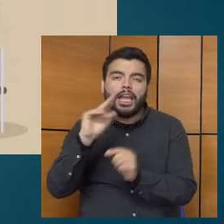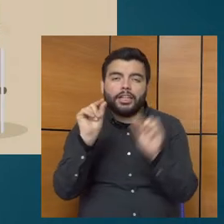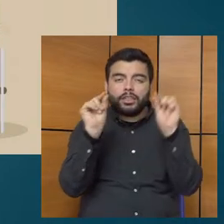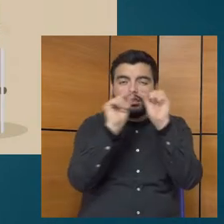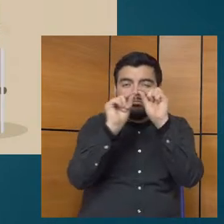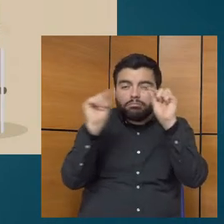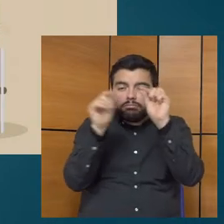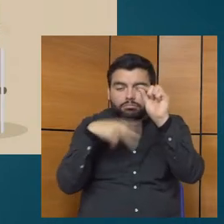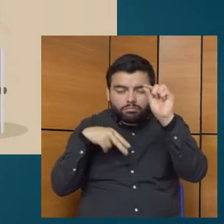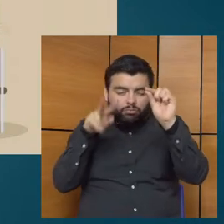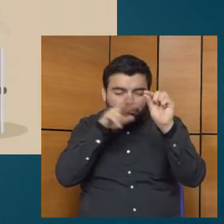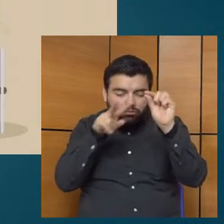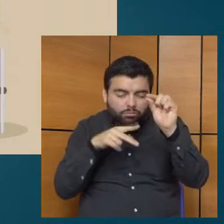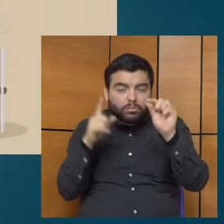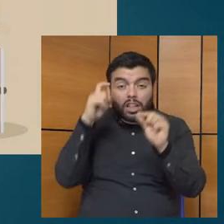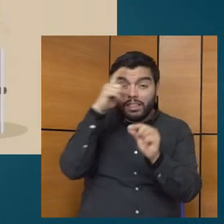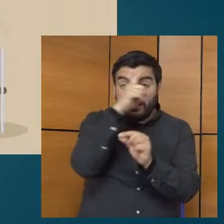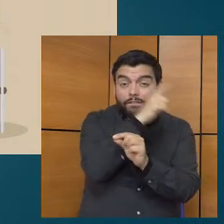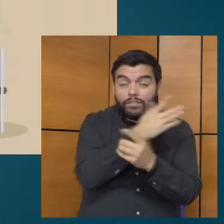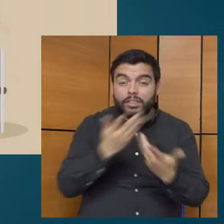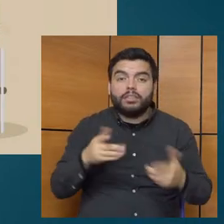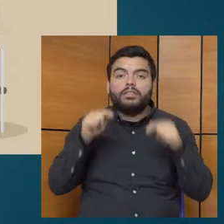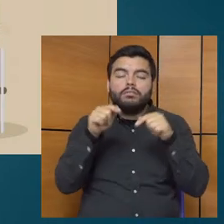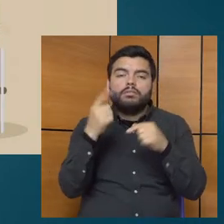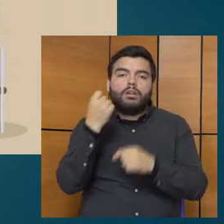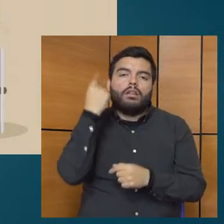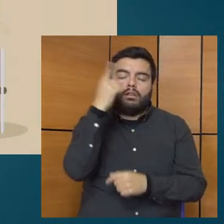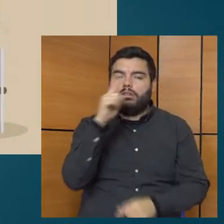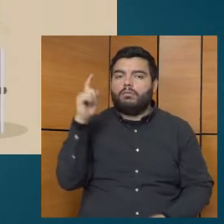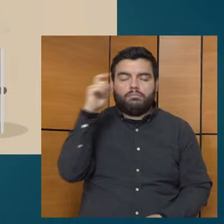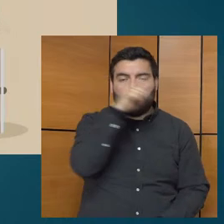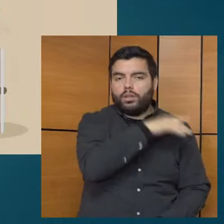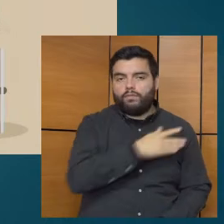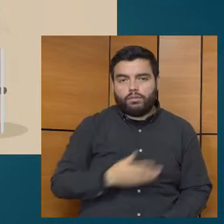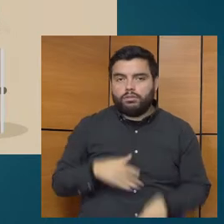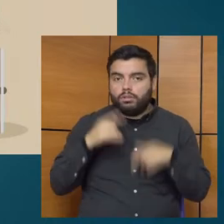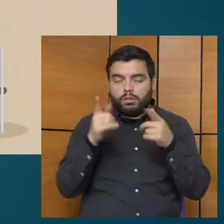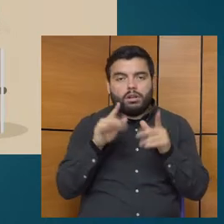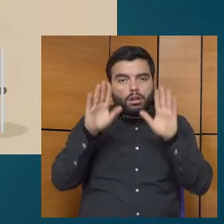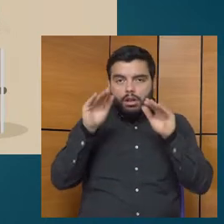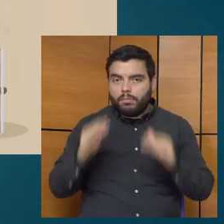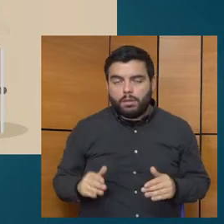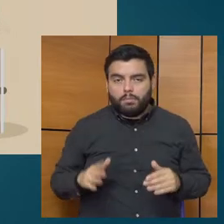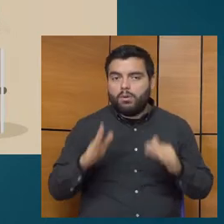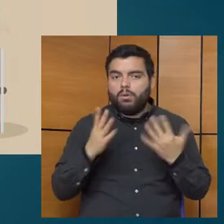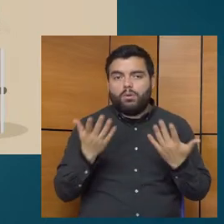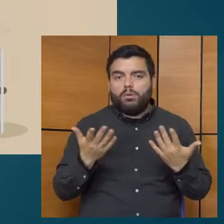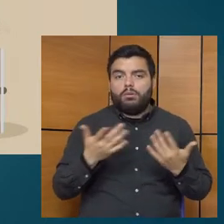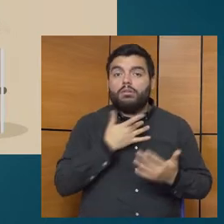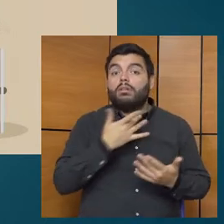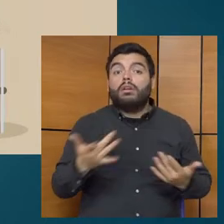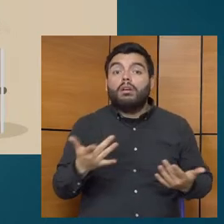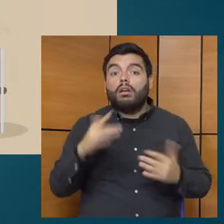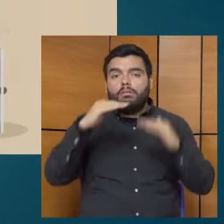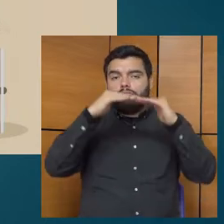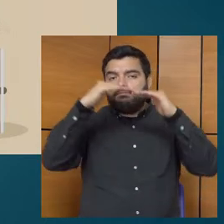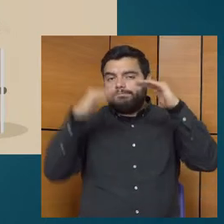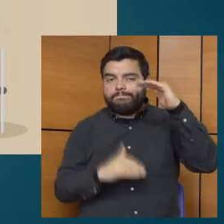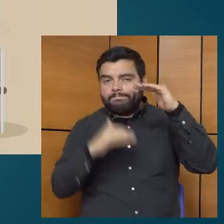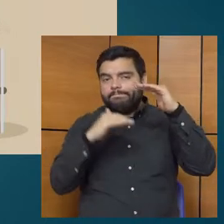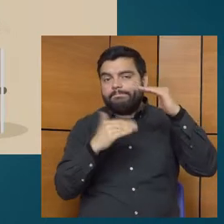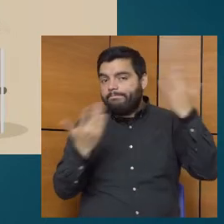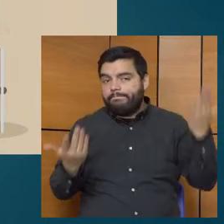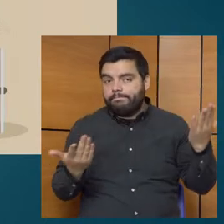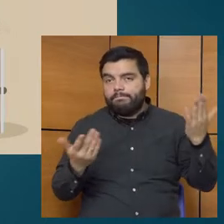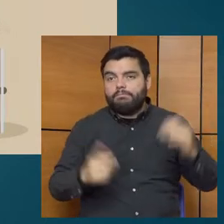costar trabajo para ellos pues moverse, entenderlos. Eso al final también es una razón que provoca esa brecha digital.